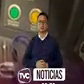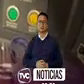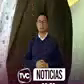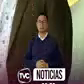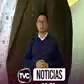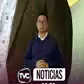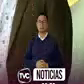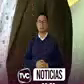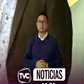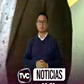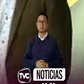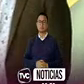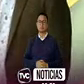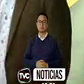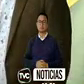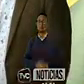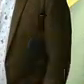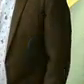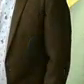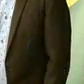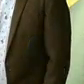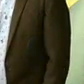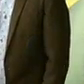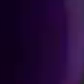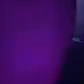Informó Mía Sabeli Carrera.